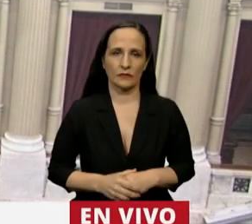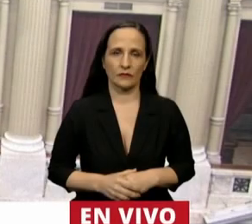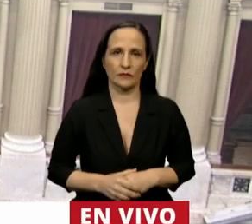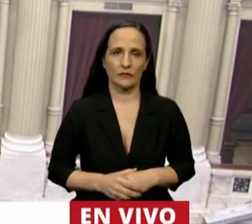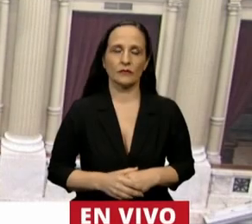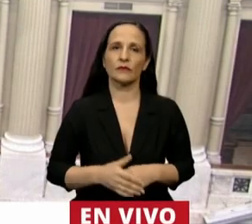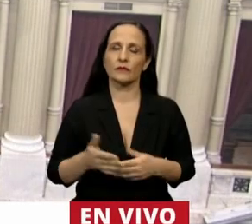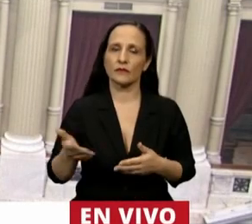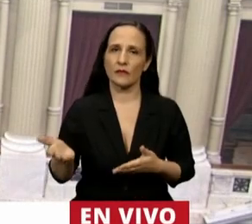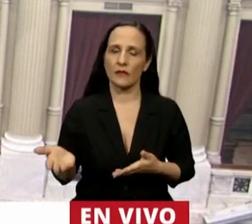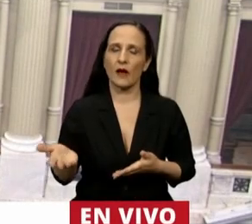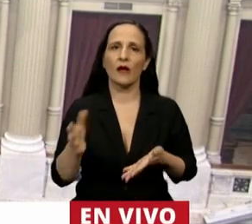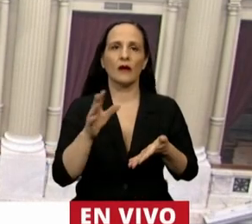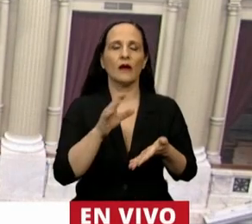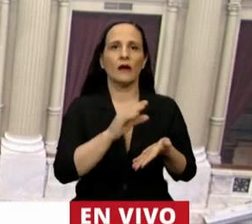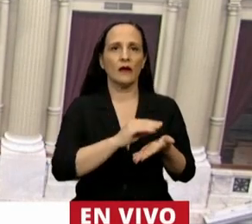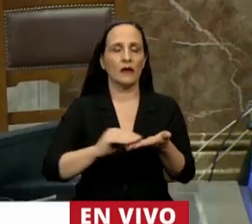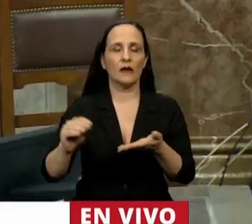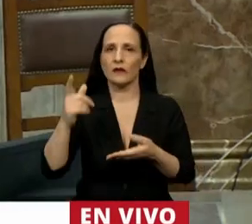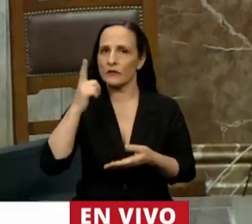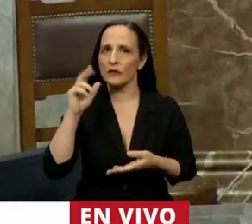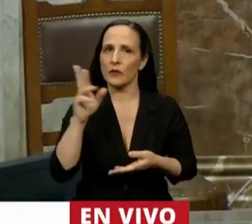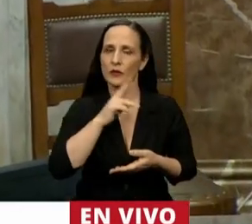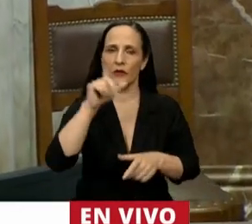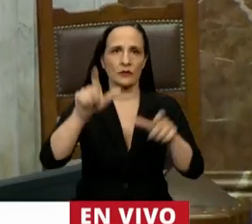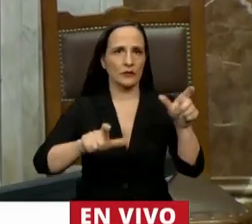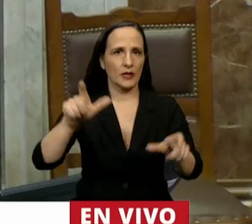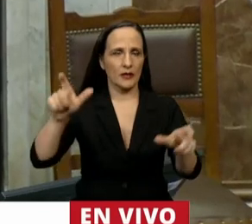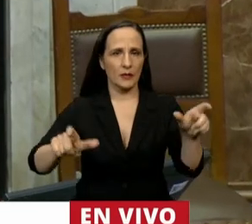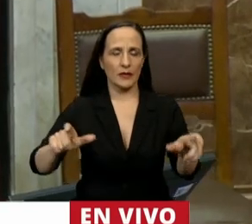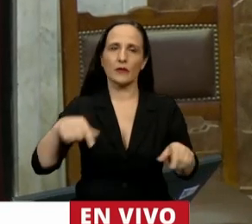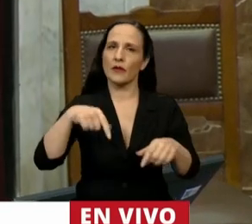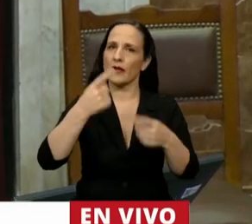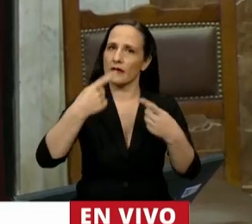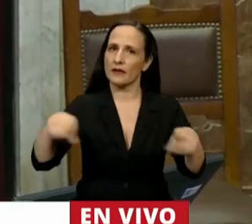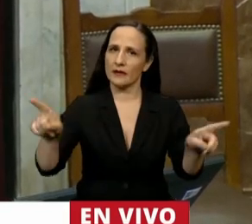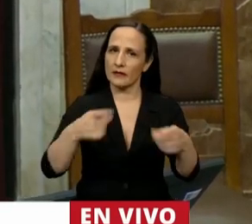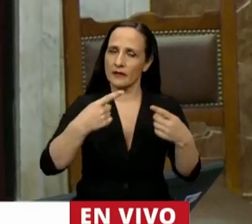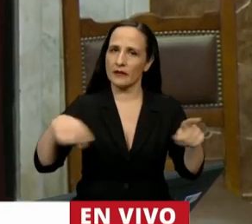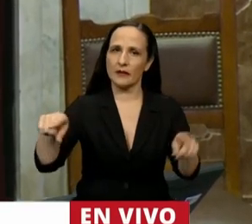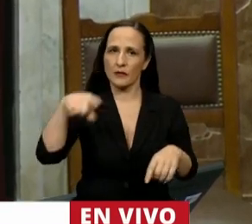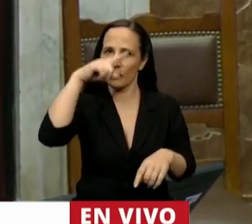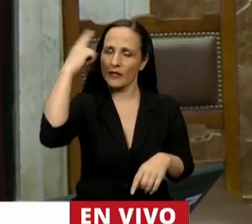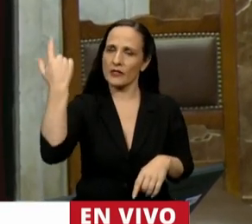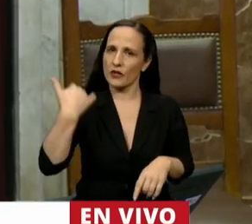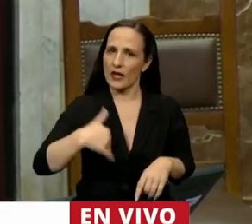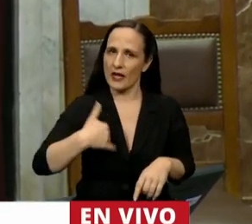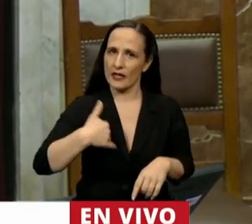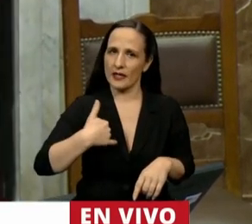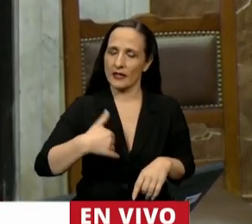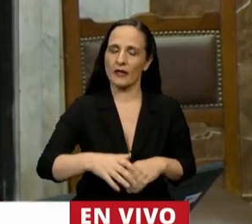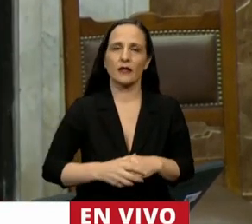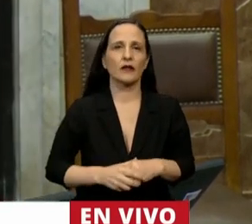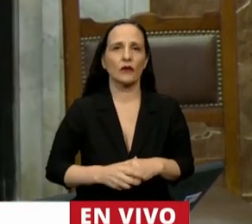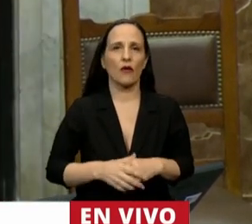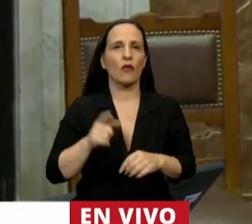invito a los señores y señores legisladores y al público presente a entonar las estrofas del himno nacional argentino interpretado